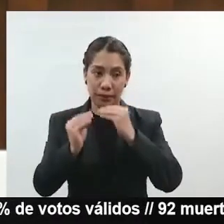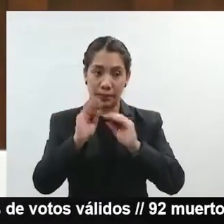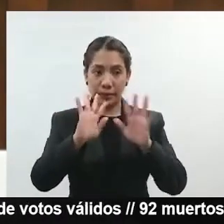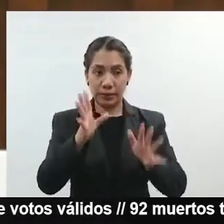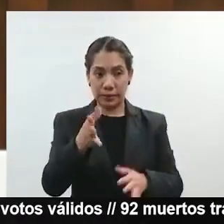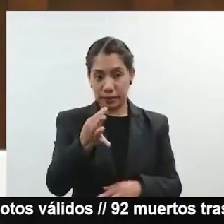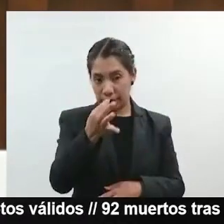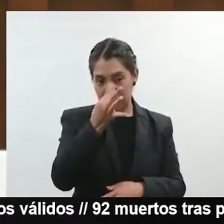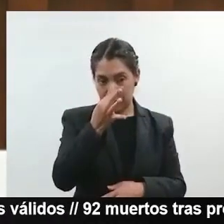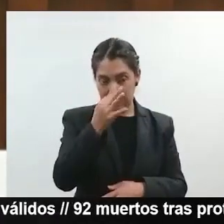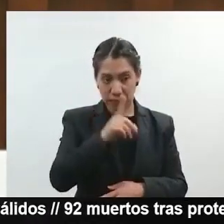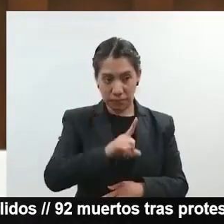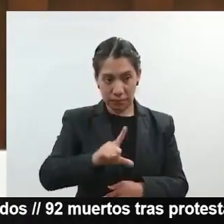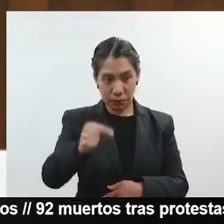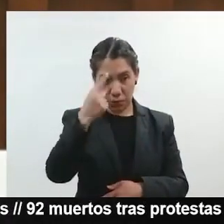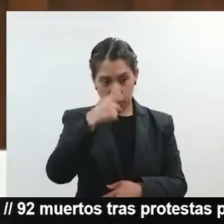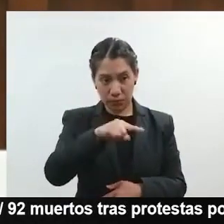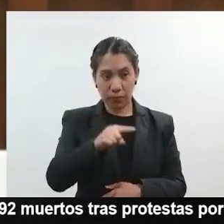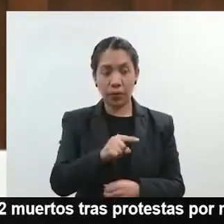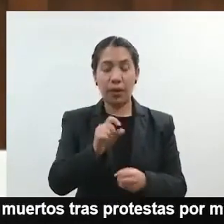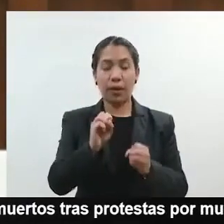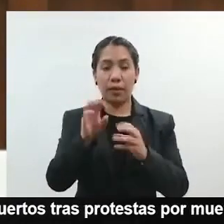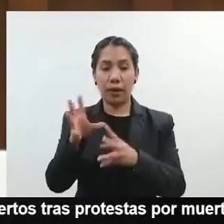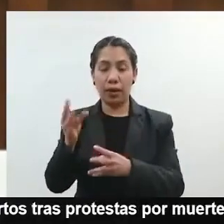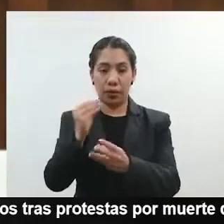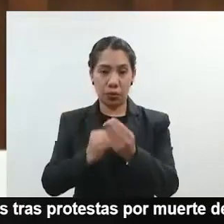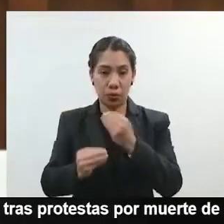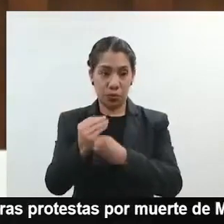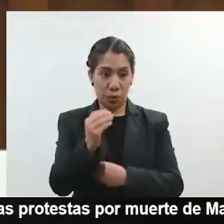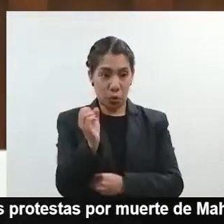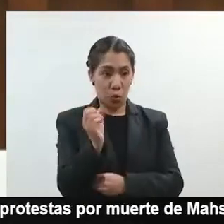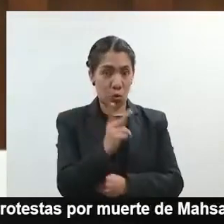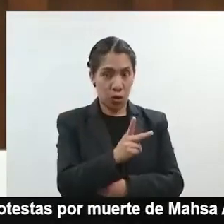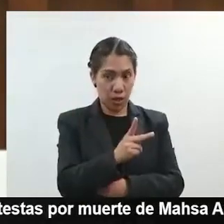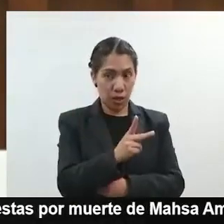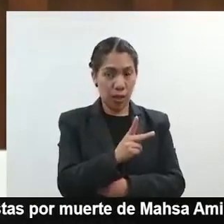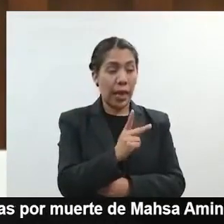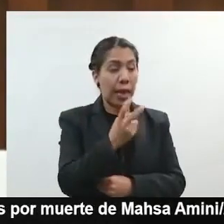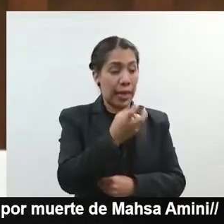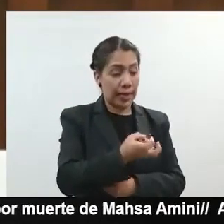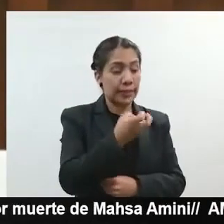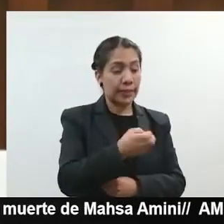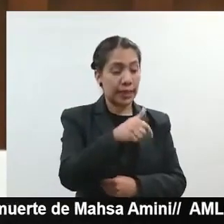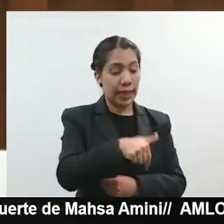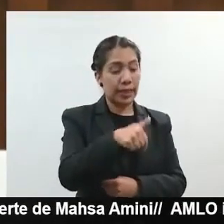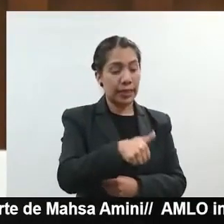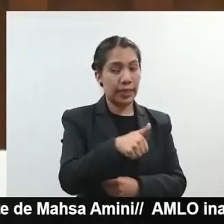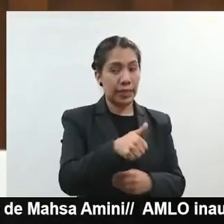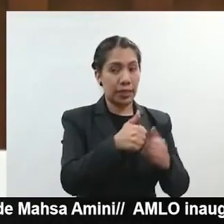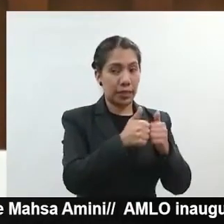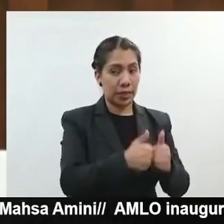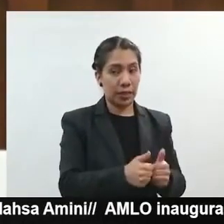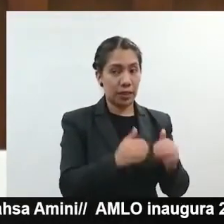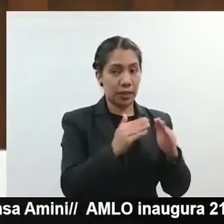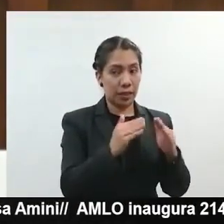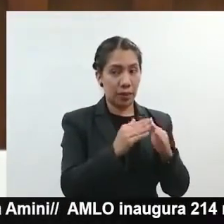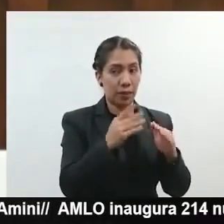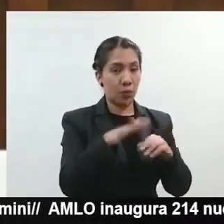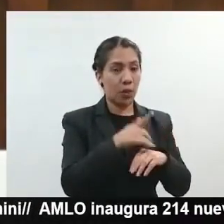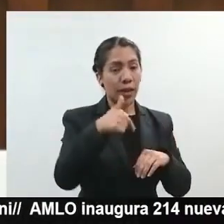dejar la comida, ¿ok? El cel lo dejo aquí en mi casa porque aquí nomás agarra el módel. ¿Ok,